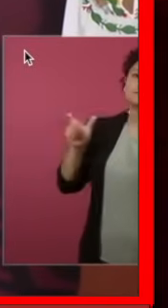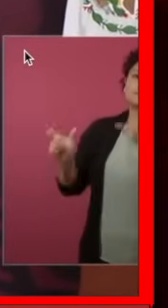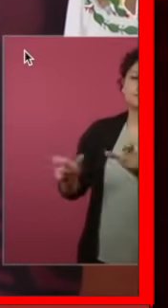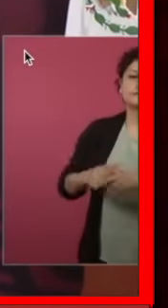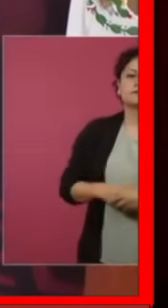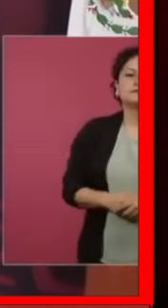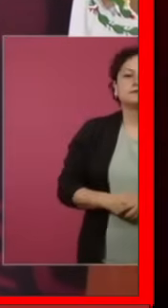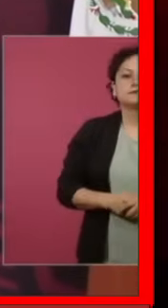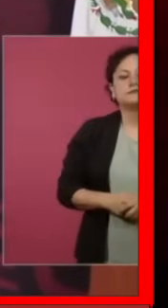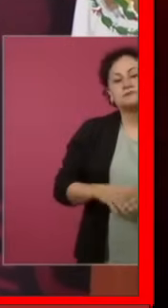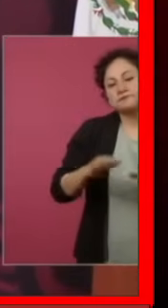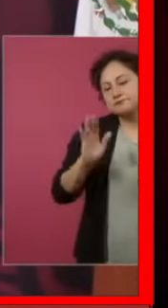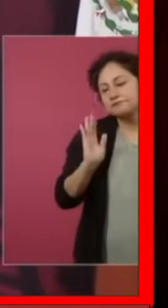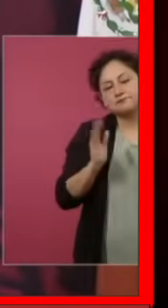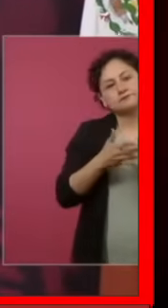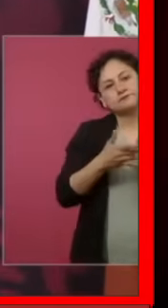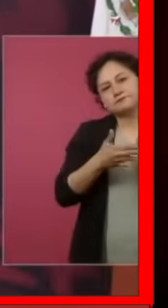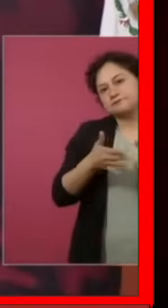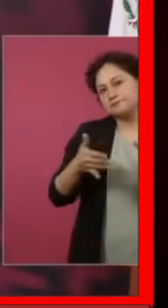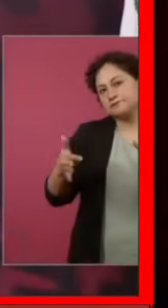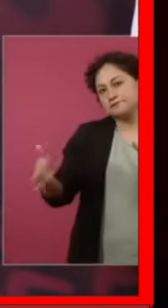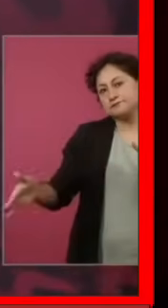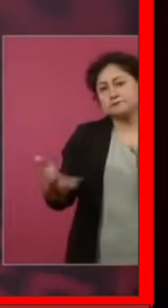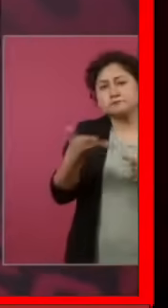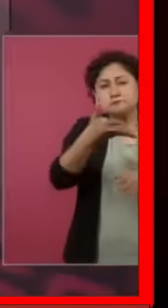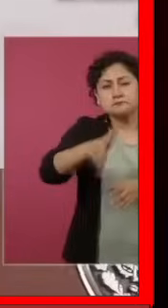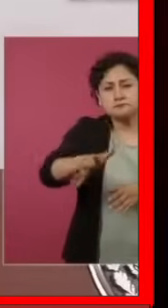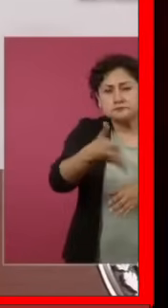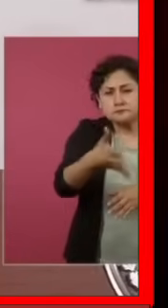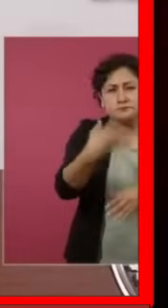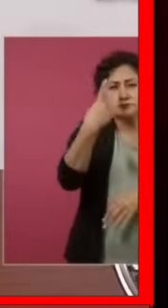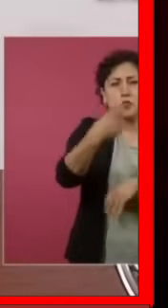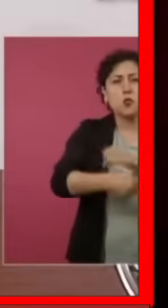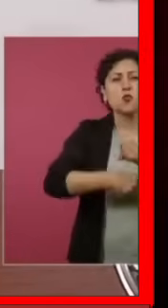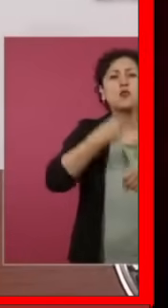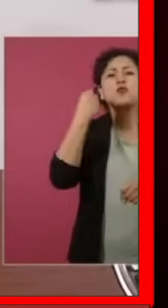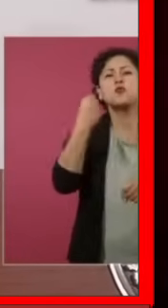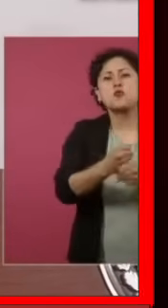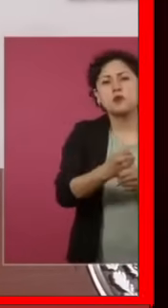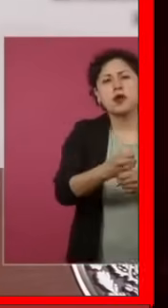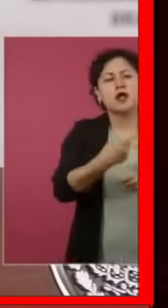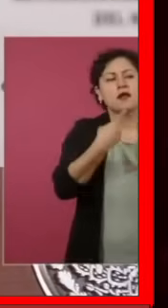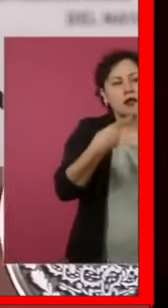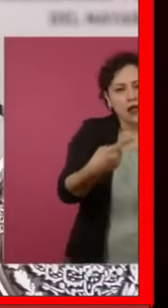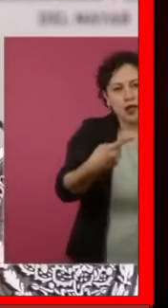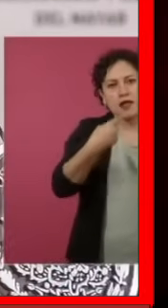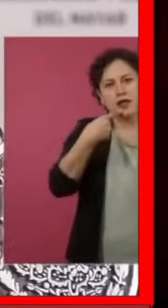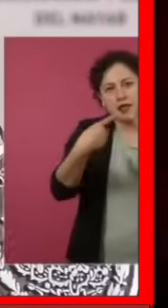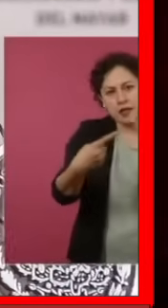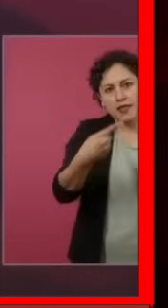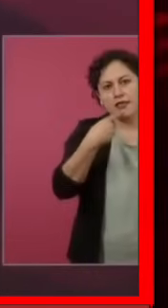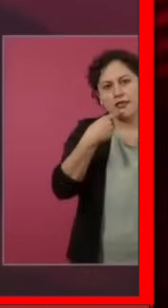Bueno, nos pasamos como un año. Les hicimos el ofrecimiento